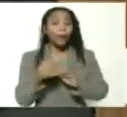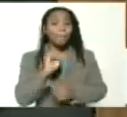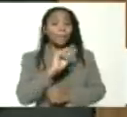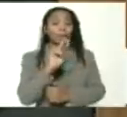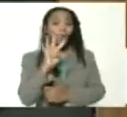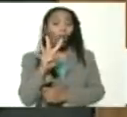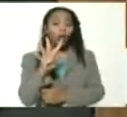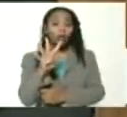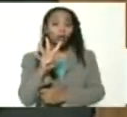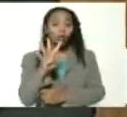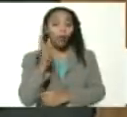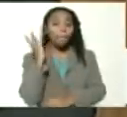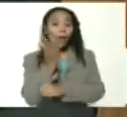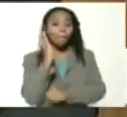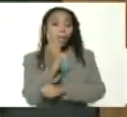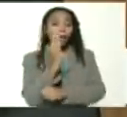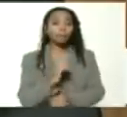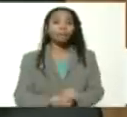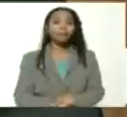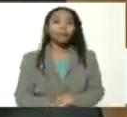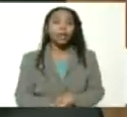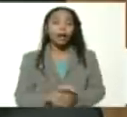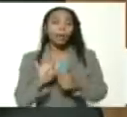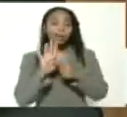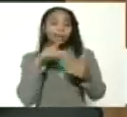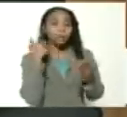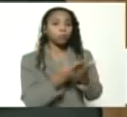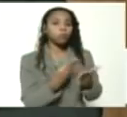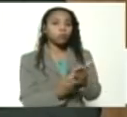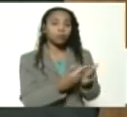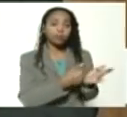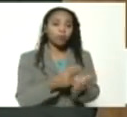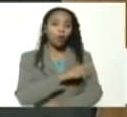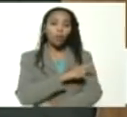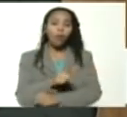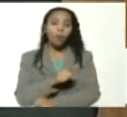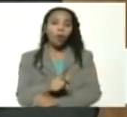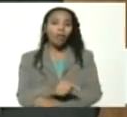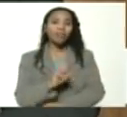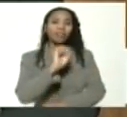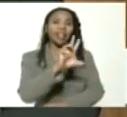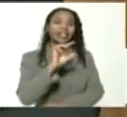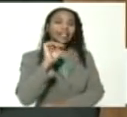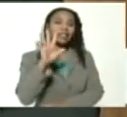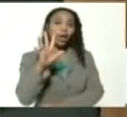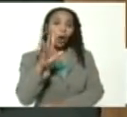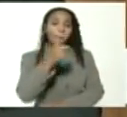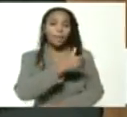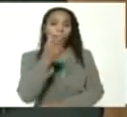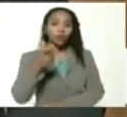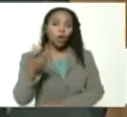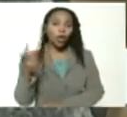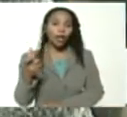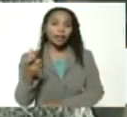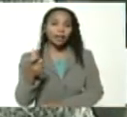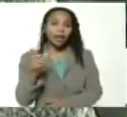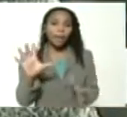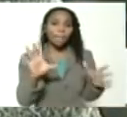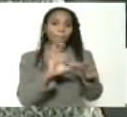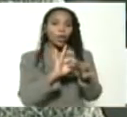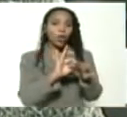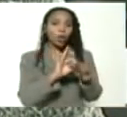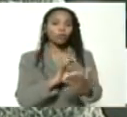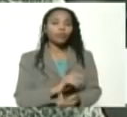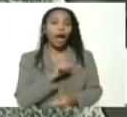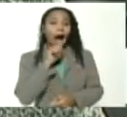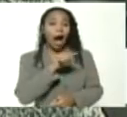24 de los imputados. Se presentó escrito de acusación contra 35 personas vinculadas